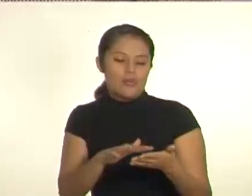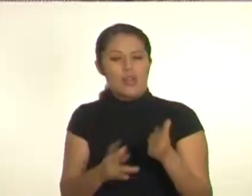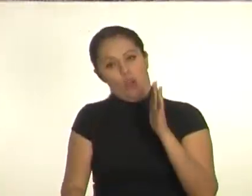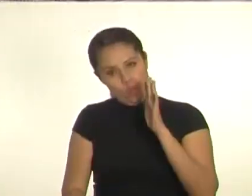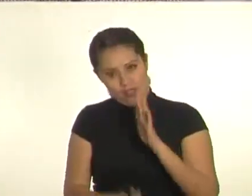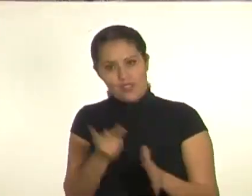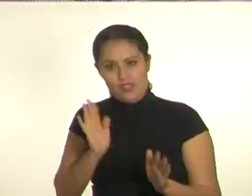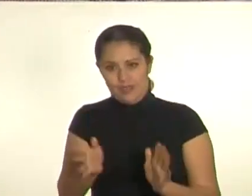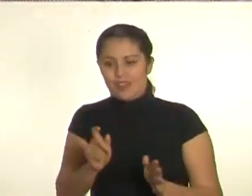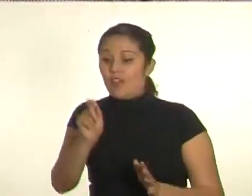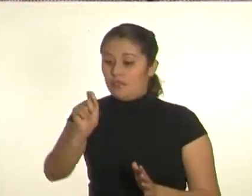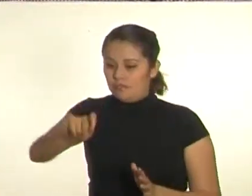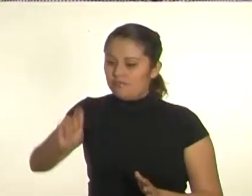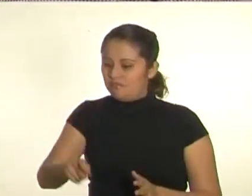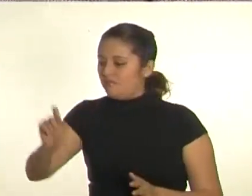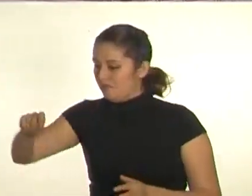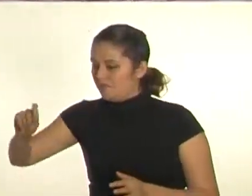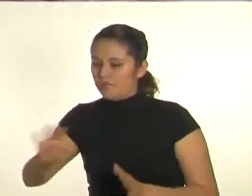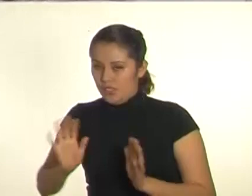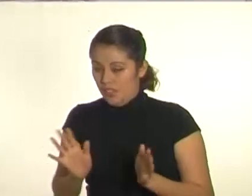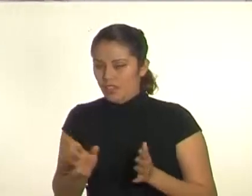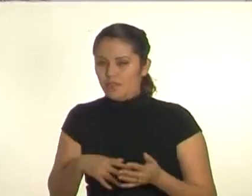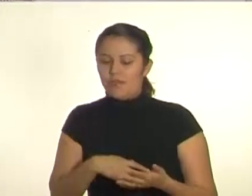Volvamos a leerlo, pero ahora ya con los puntos.